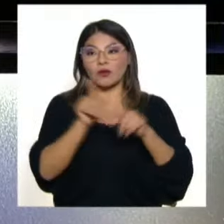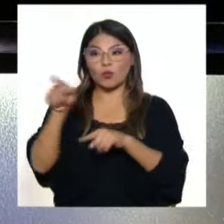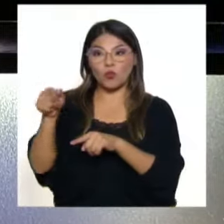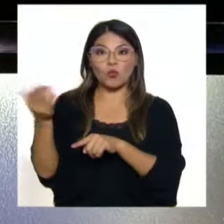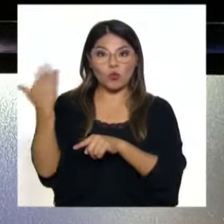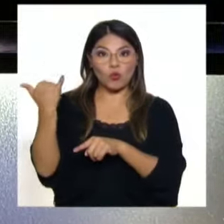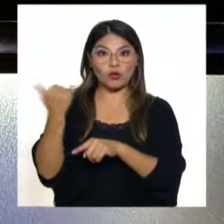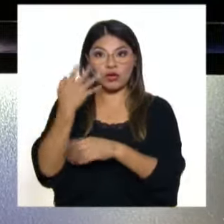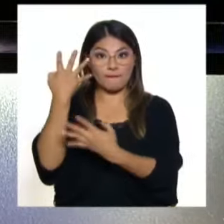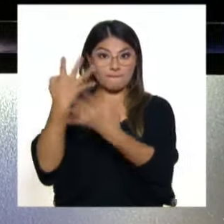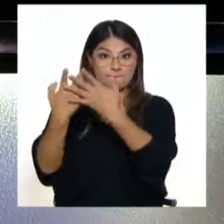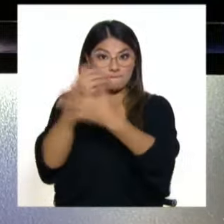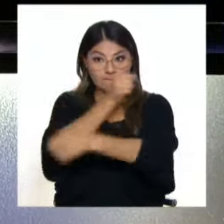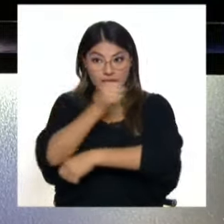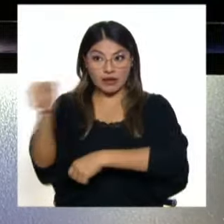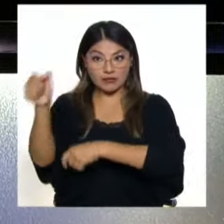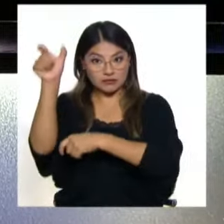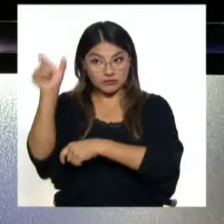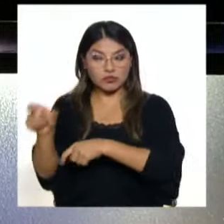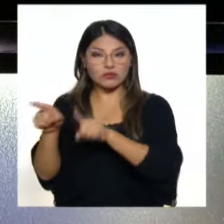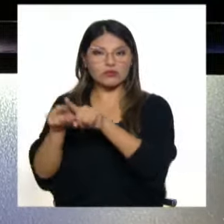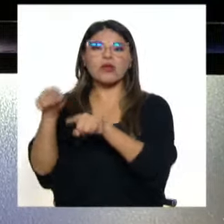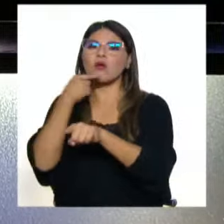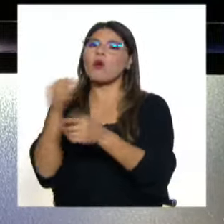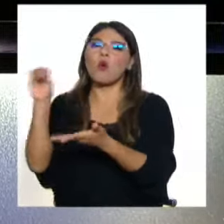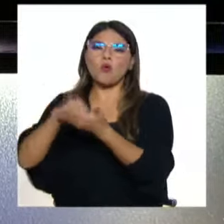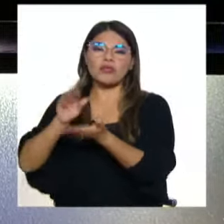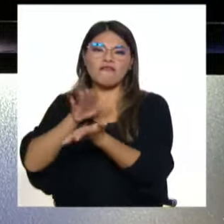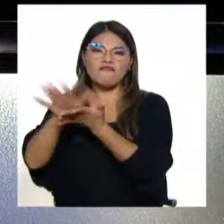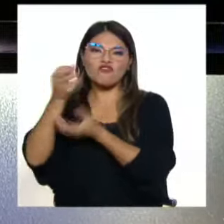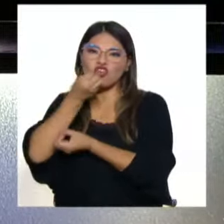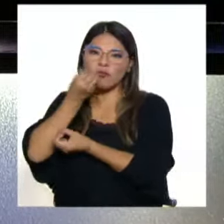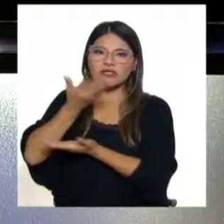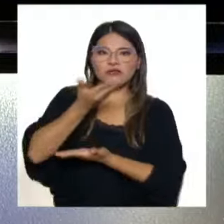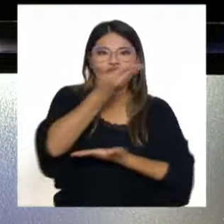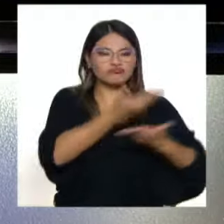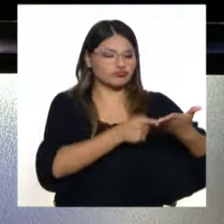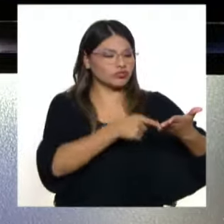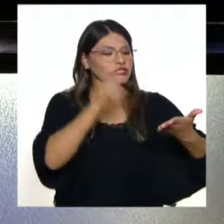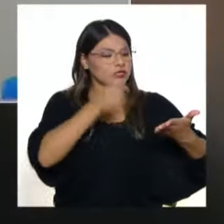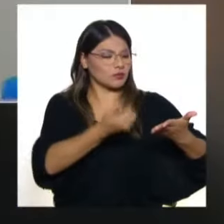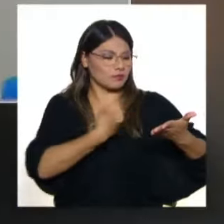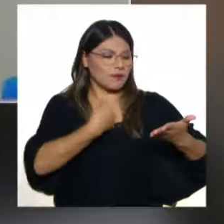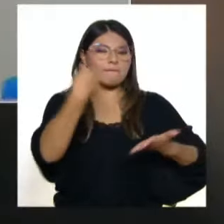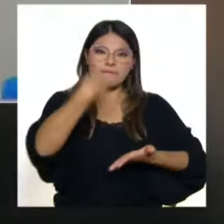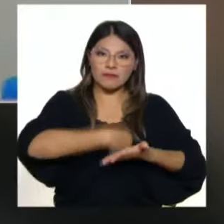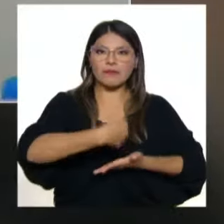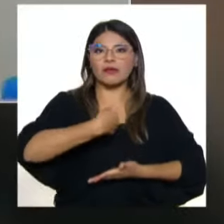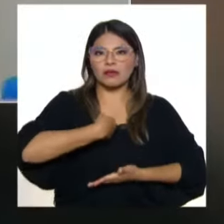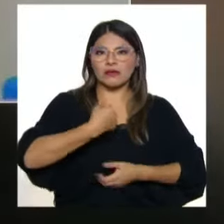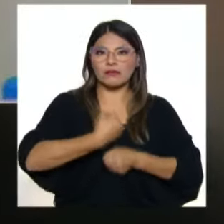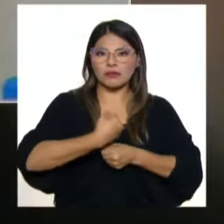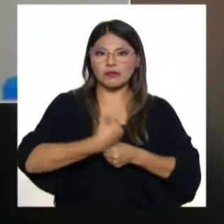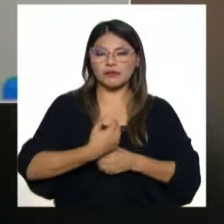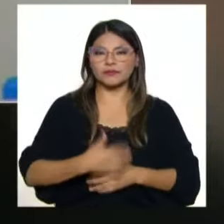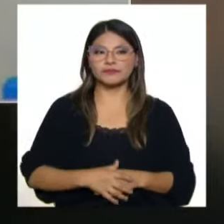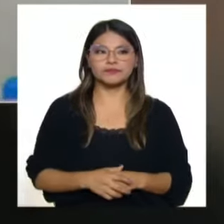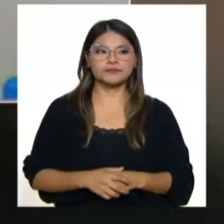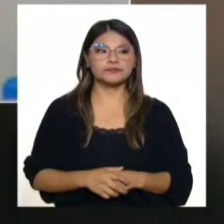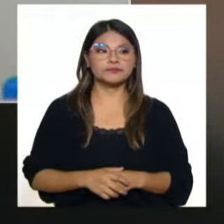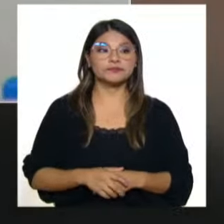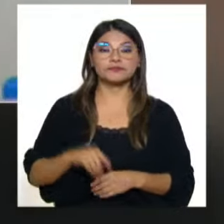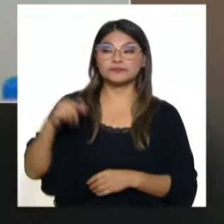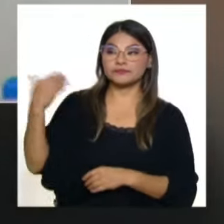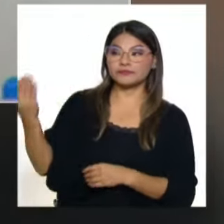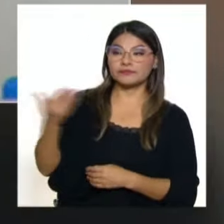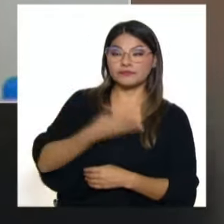Hoy preso anunció que ha presentado un recurso para recibir este beneficio económico la defensa del